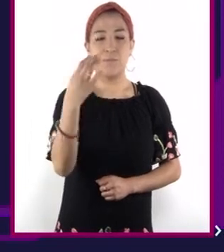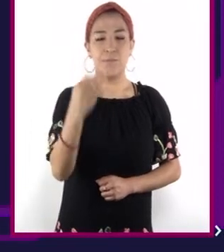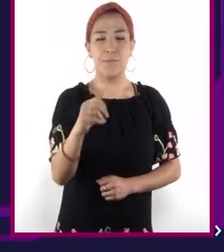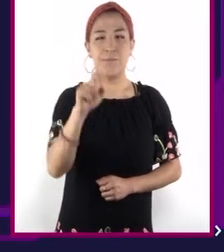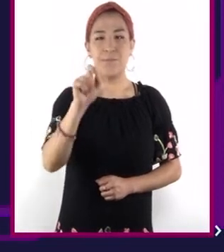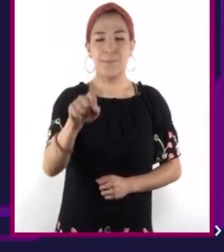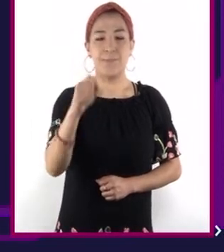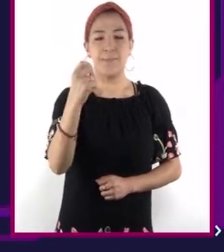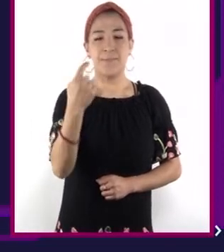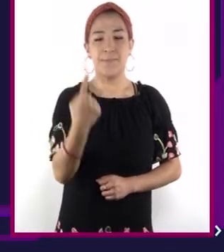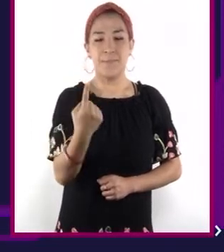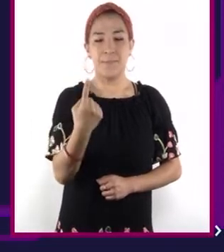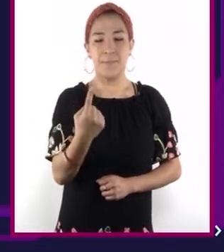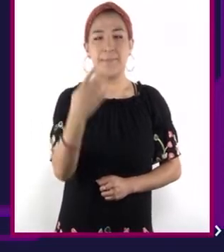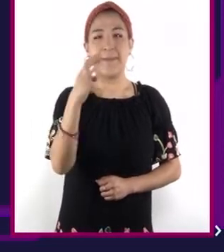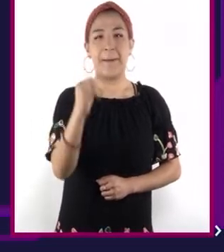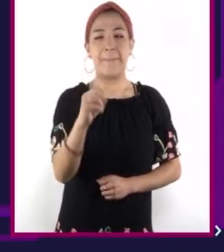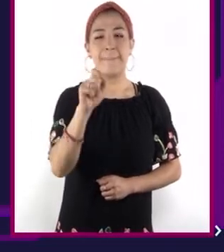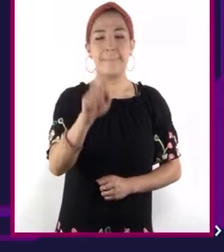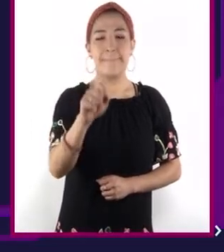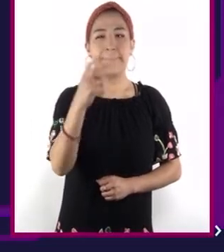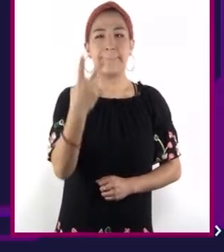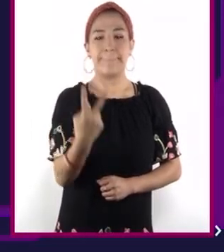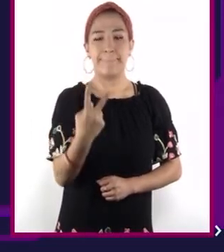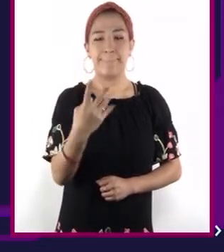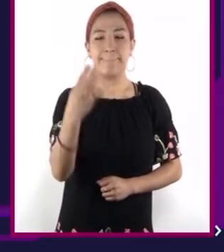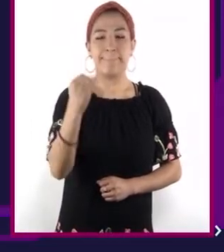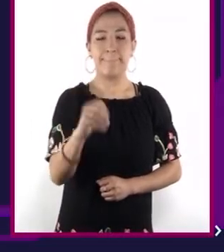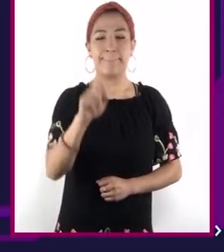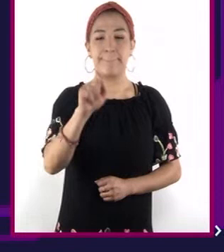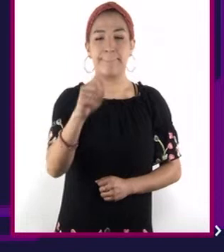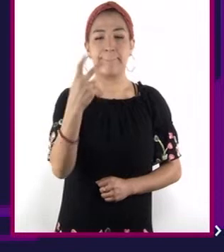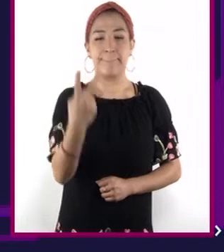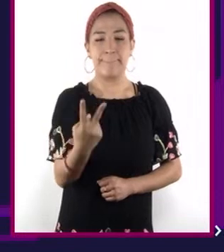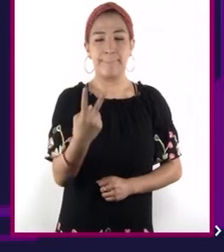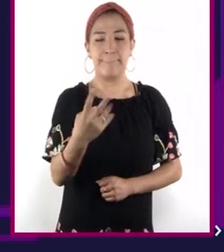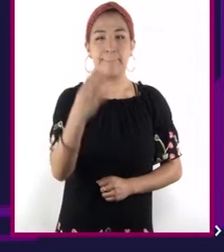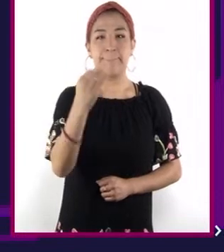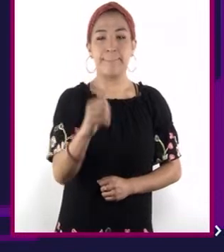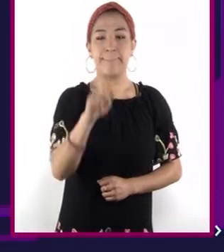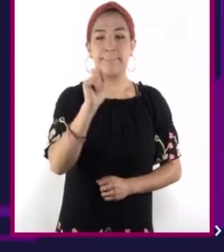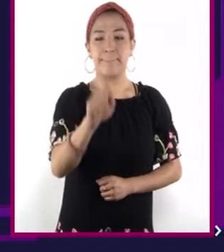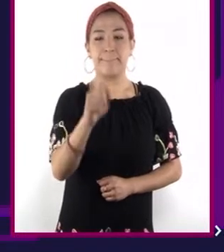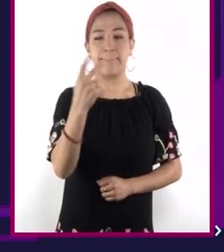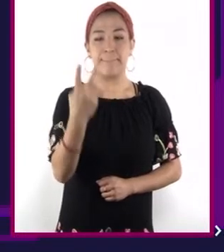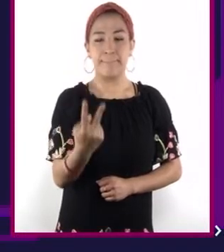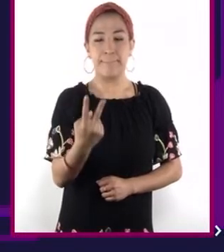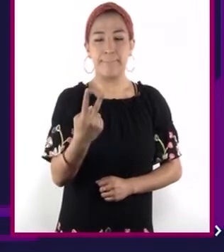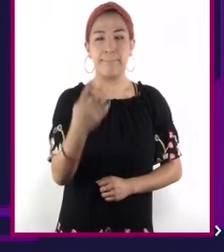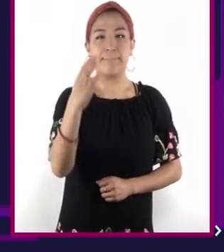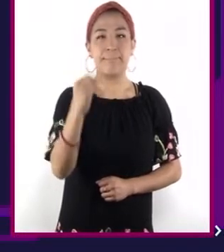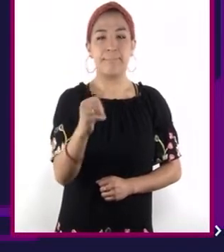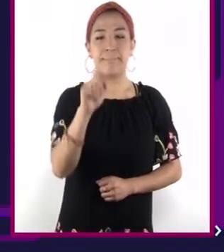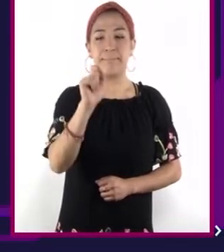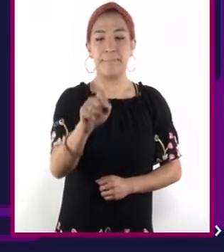9.1, 9.1, 9.2, 9.2,